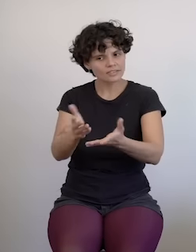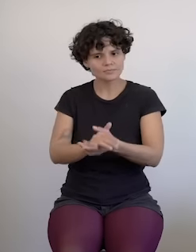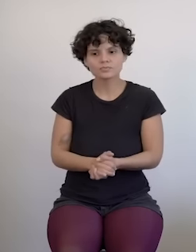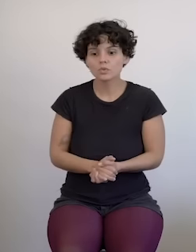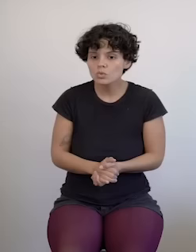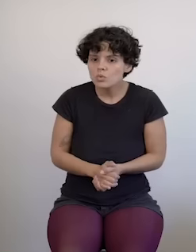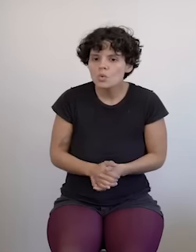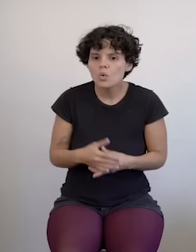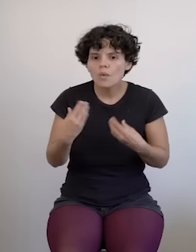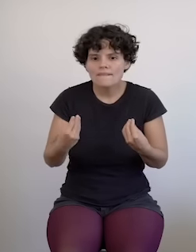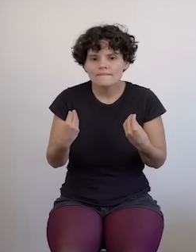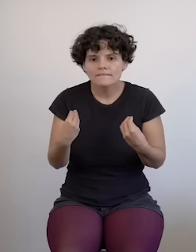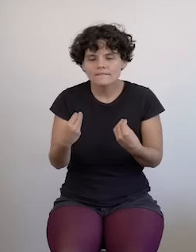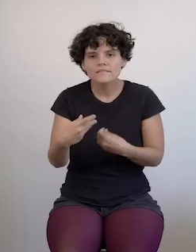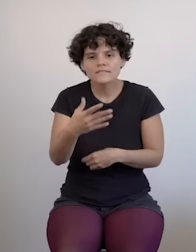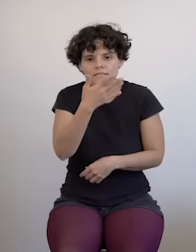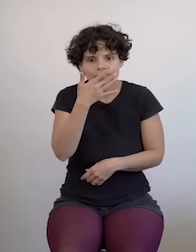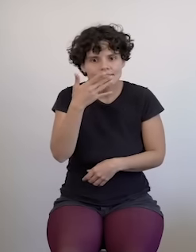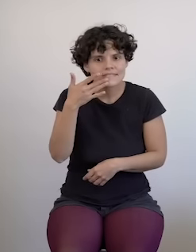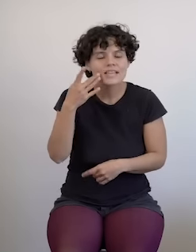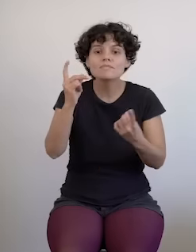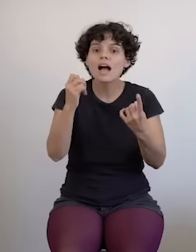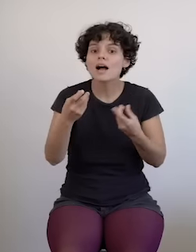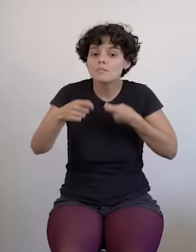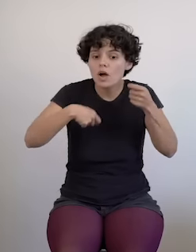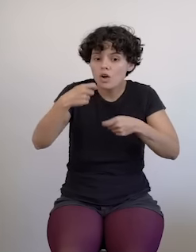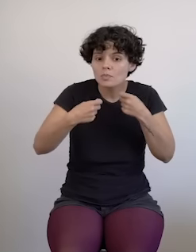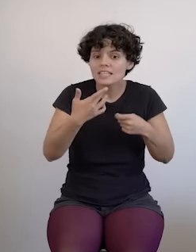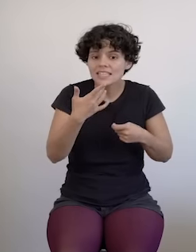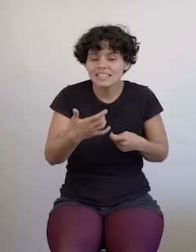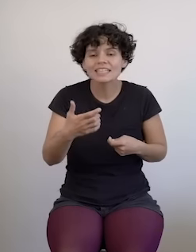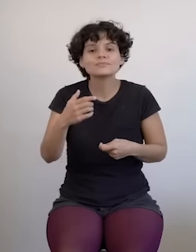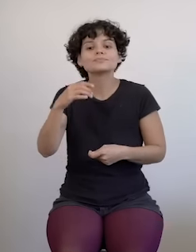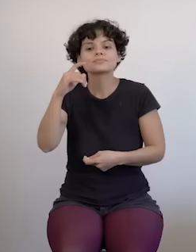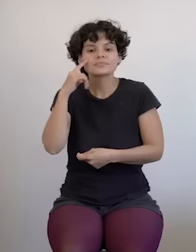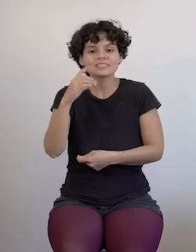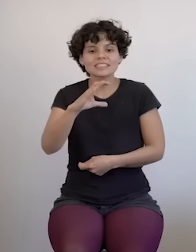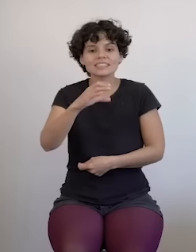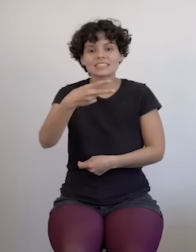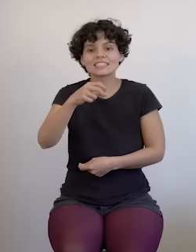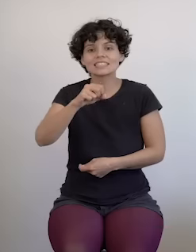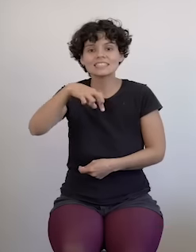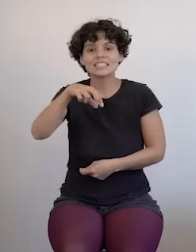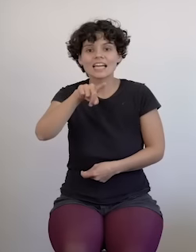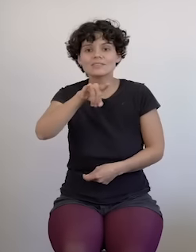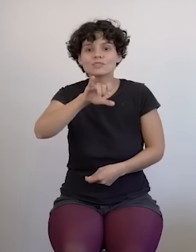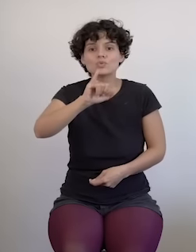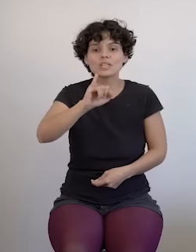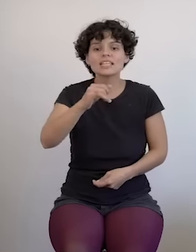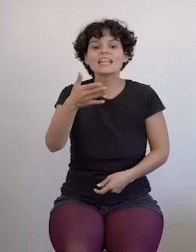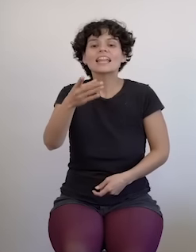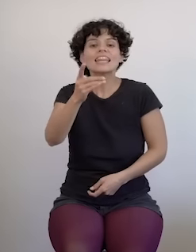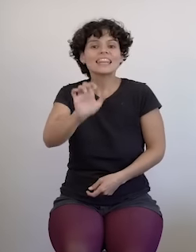el chasuín. Muchas gracias. Oye, vamos a comer hoy día chop suey de congrio. Puta que soy